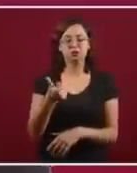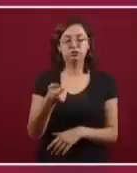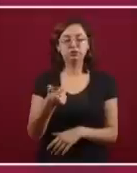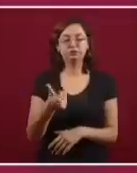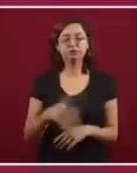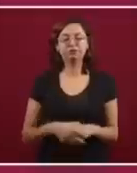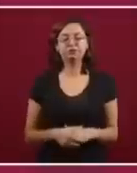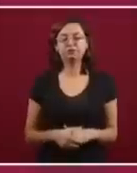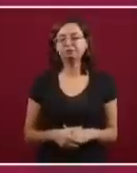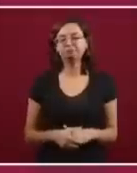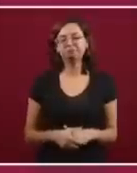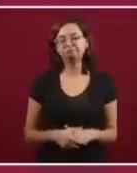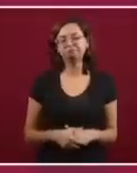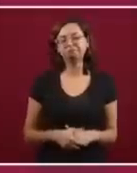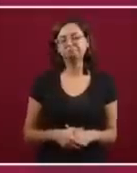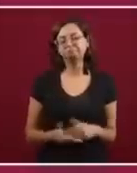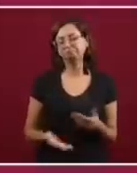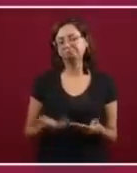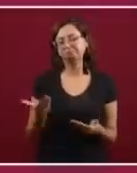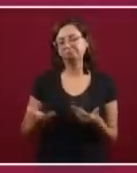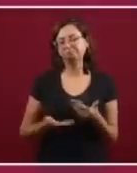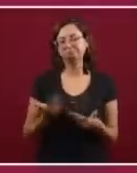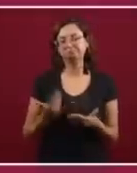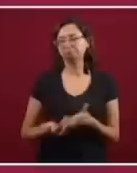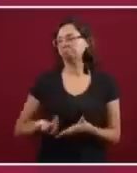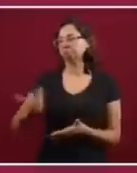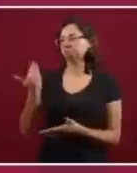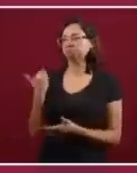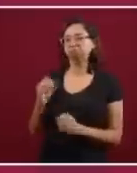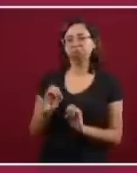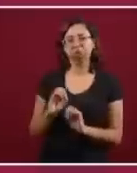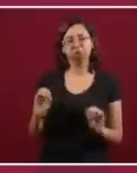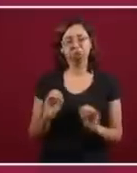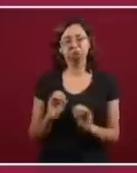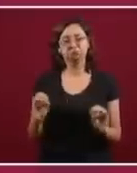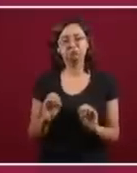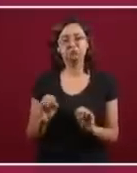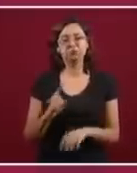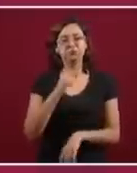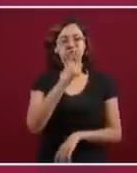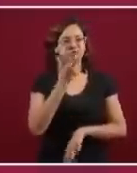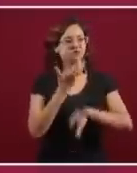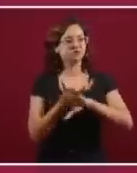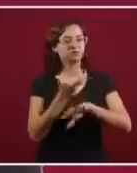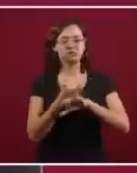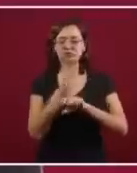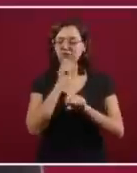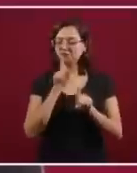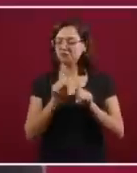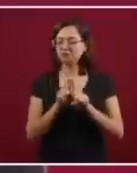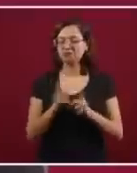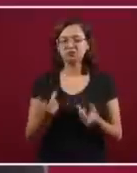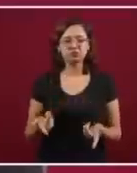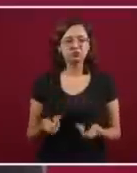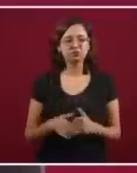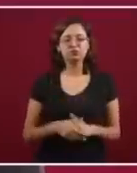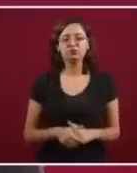eso es mínimo no han existido y en eeuu lo mismo